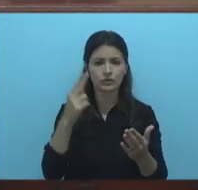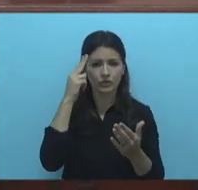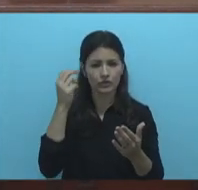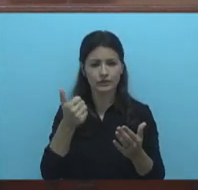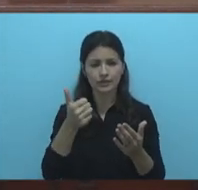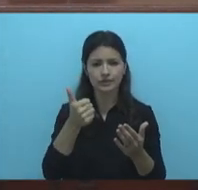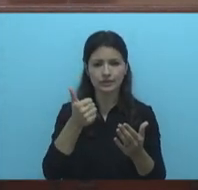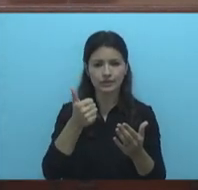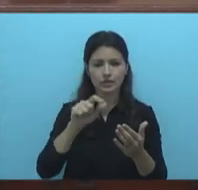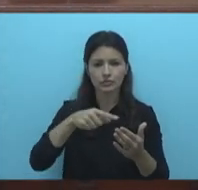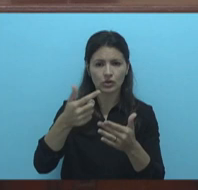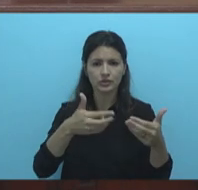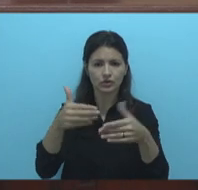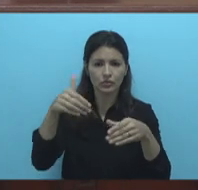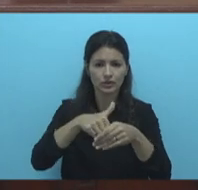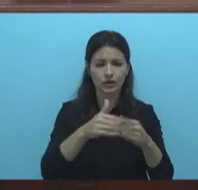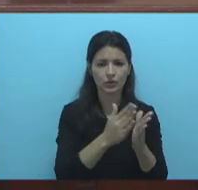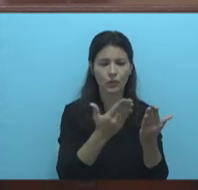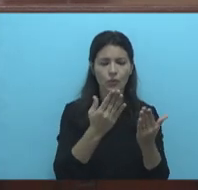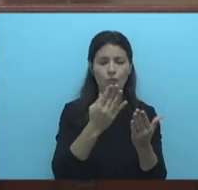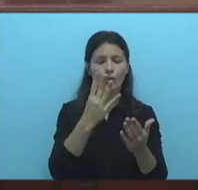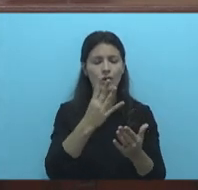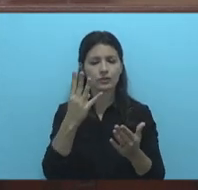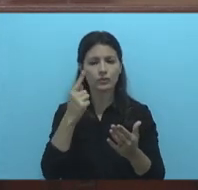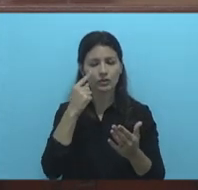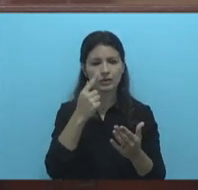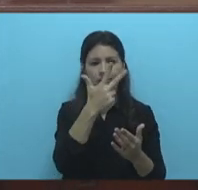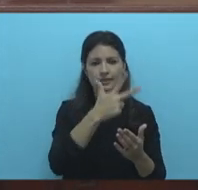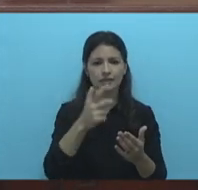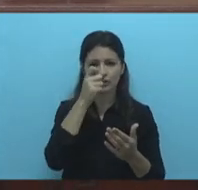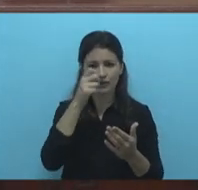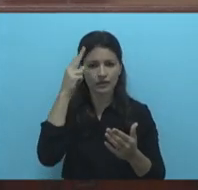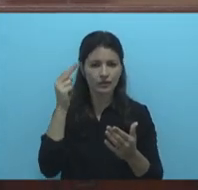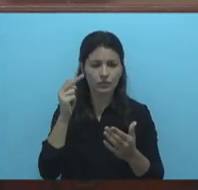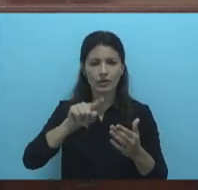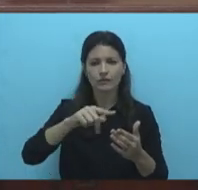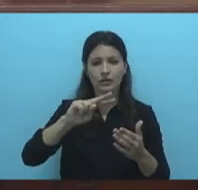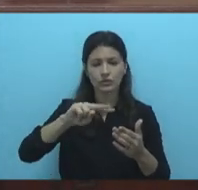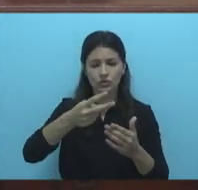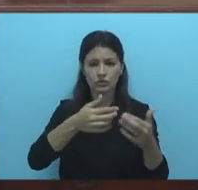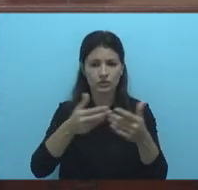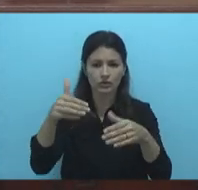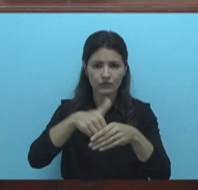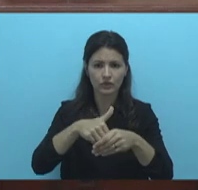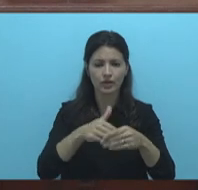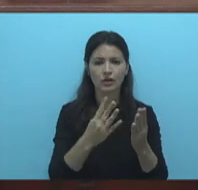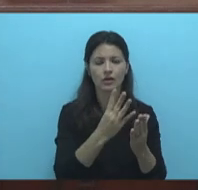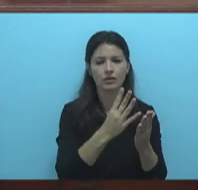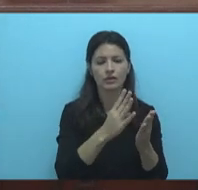46.496, preferencia para una sesión. Expediente 44.329, preferencia para dos sesiones.